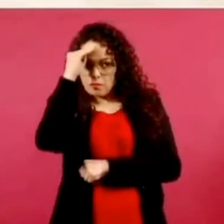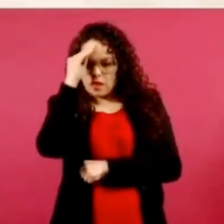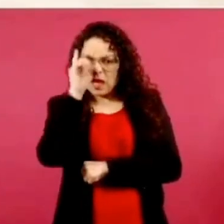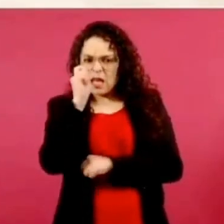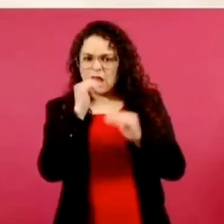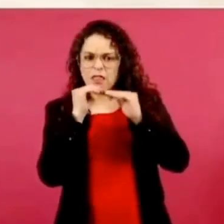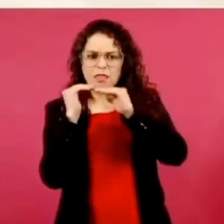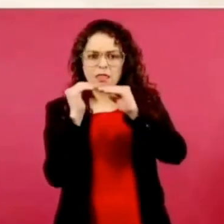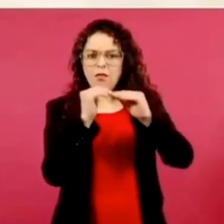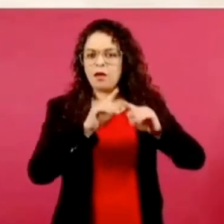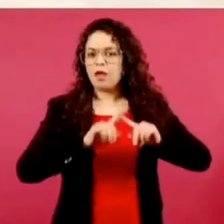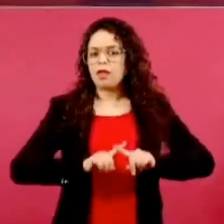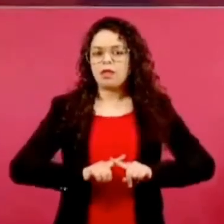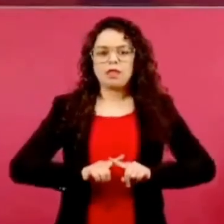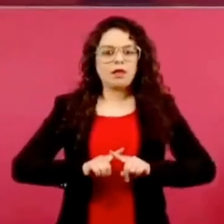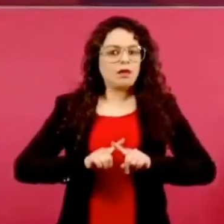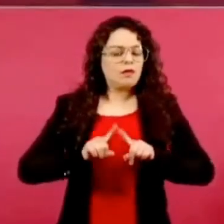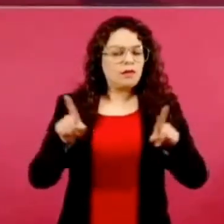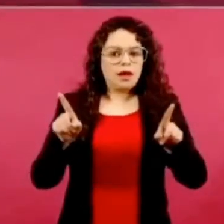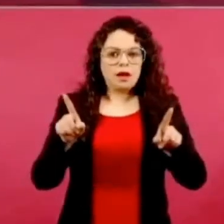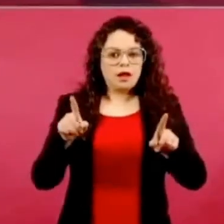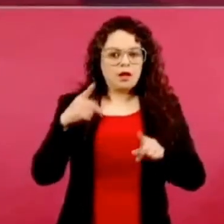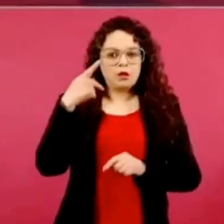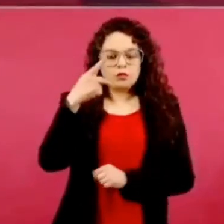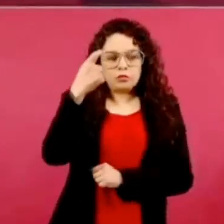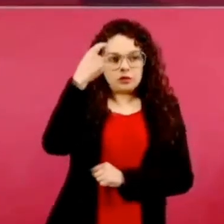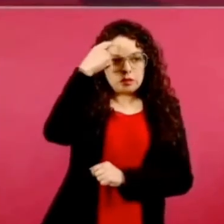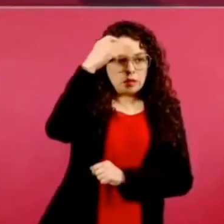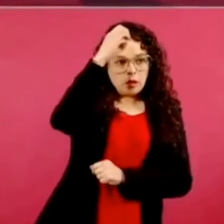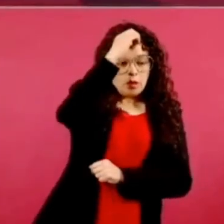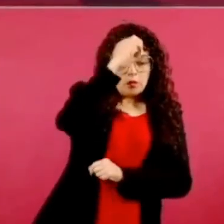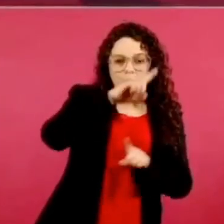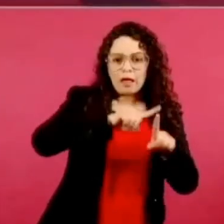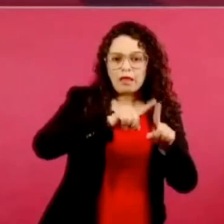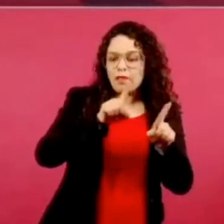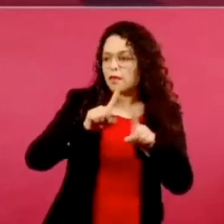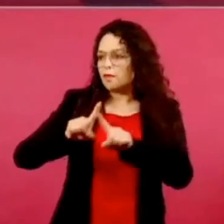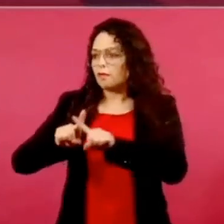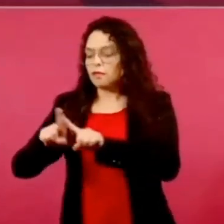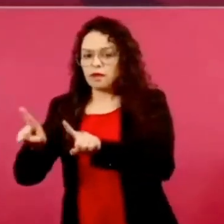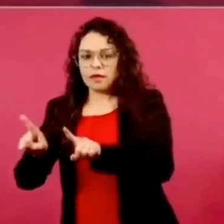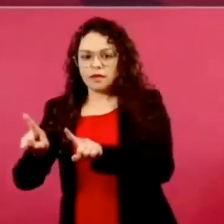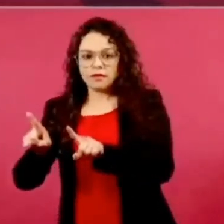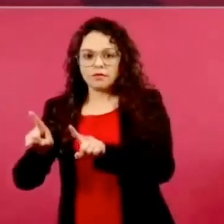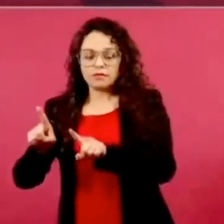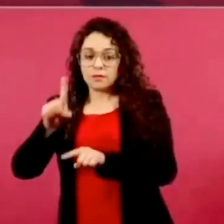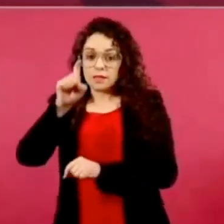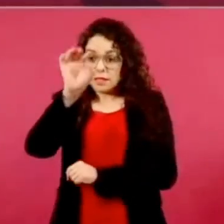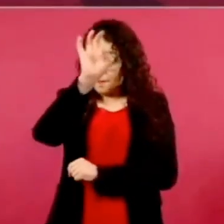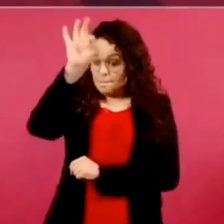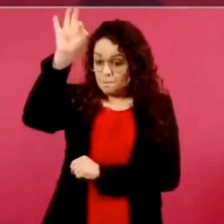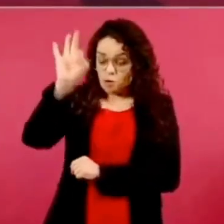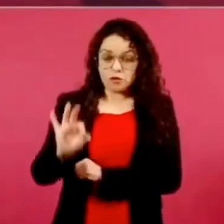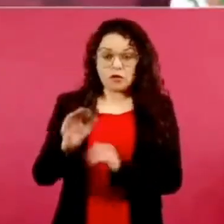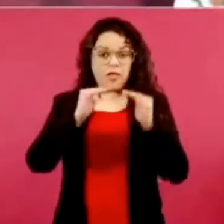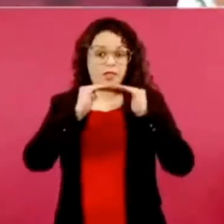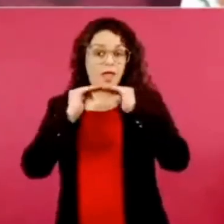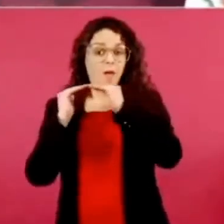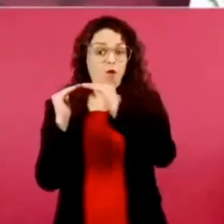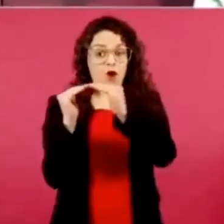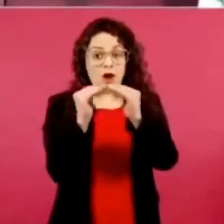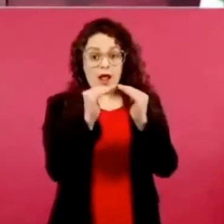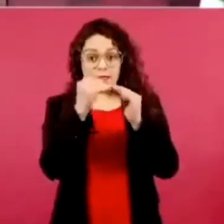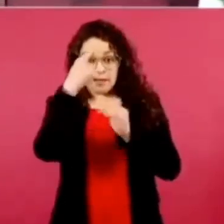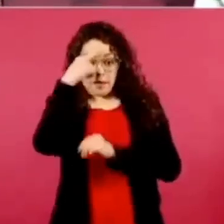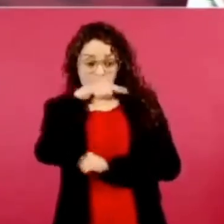Tiene una connotación distinta, porque la democracia auténtica, verdadera, para el pobre es